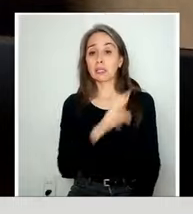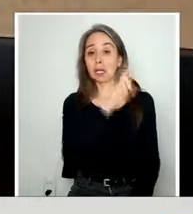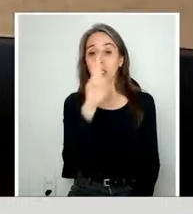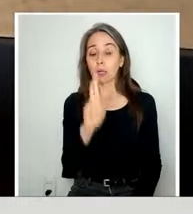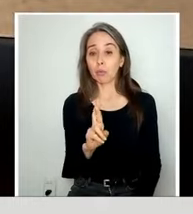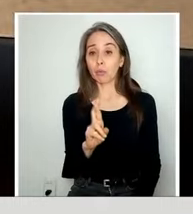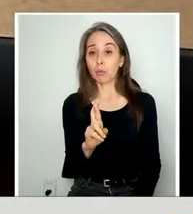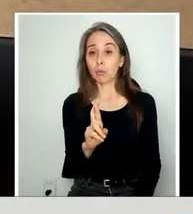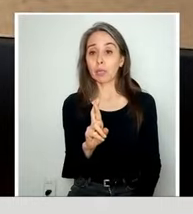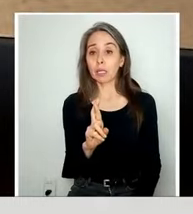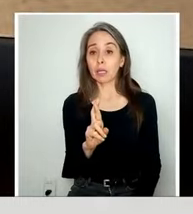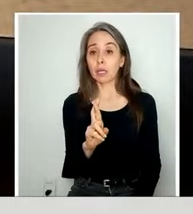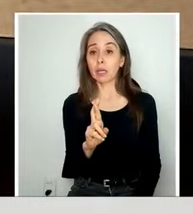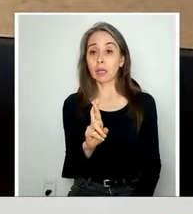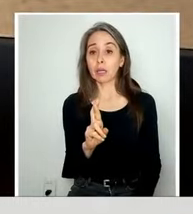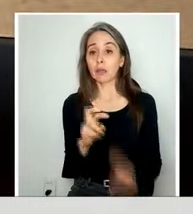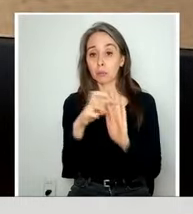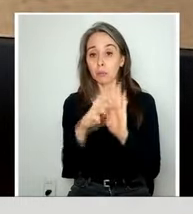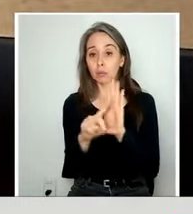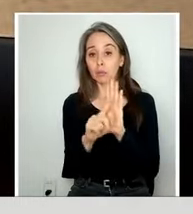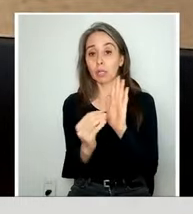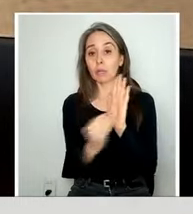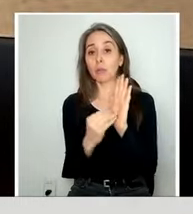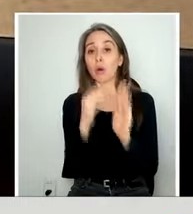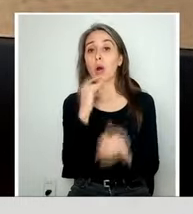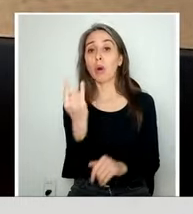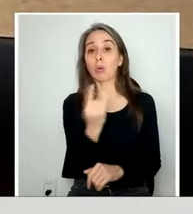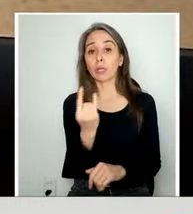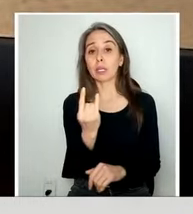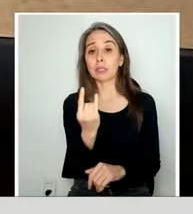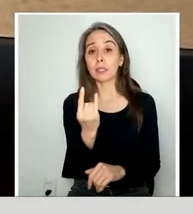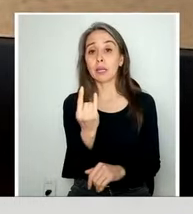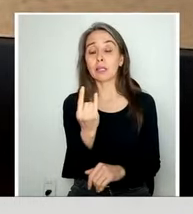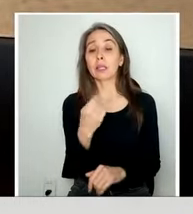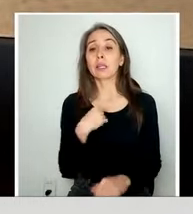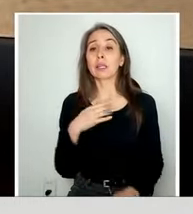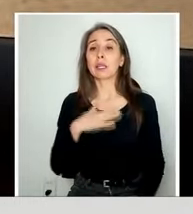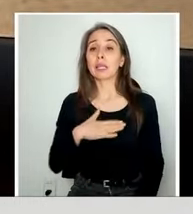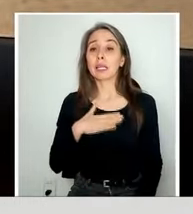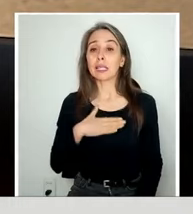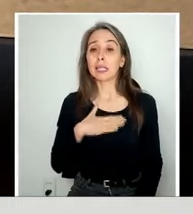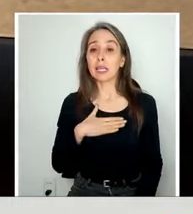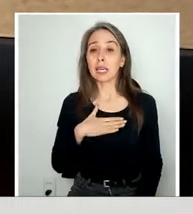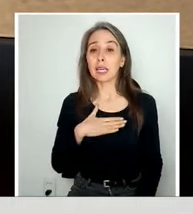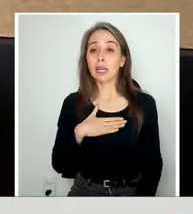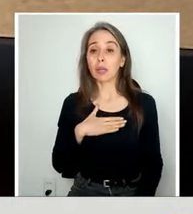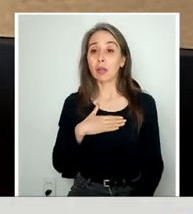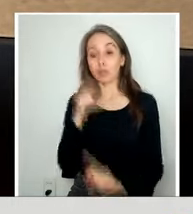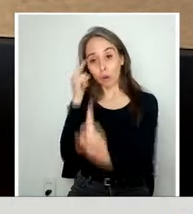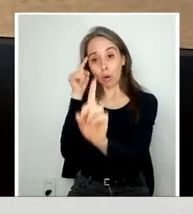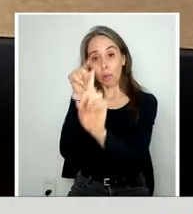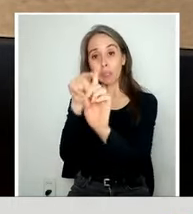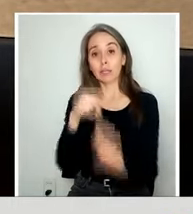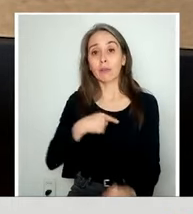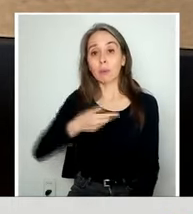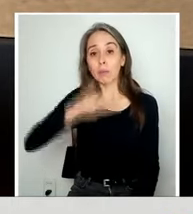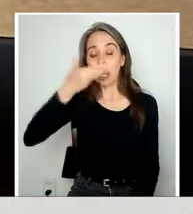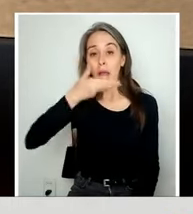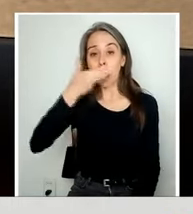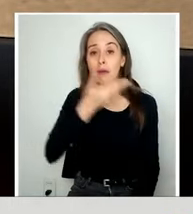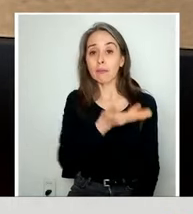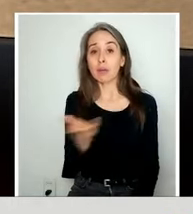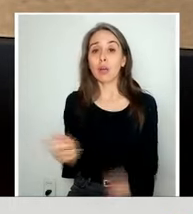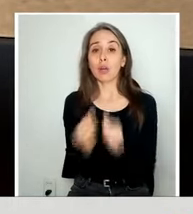a este proyecto urgencia pero en general quiero y hacia allá apunta mi intervención estimados colegas